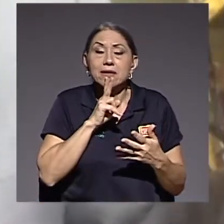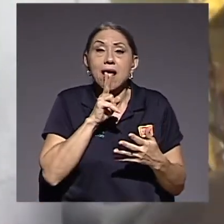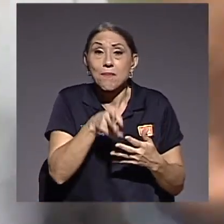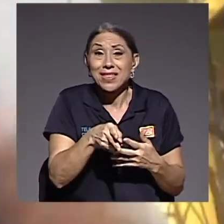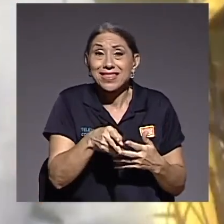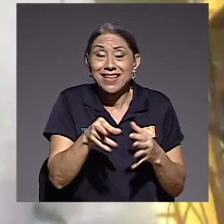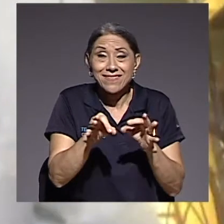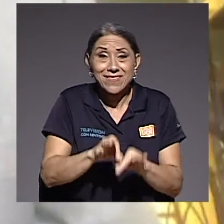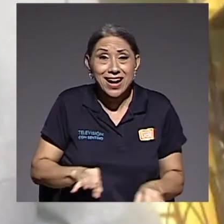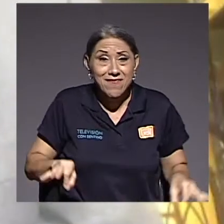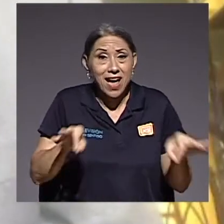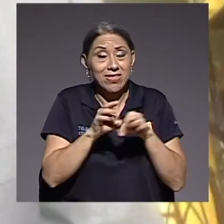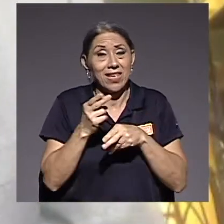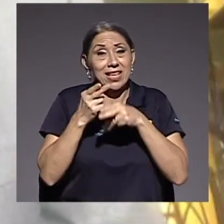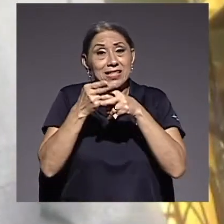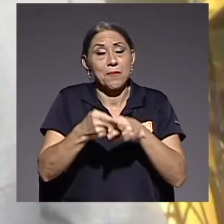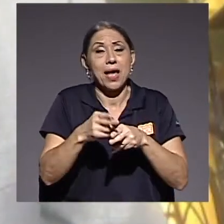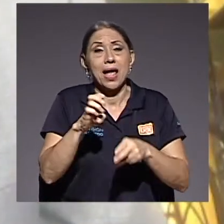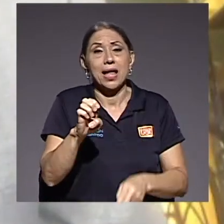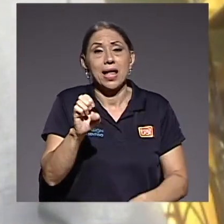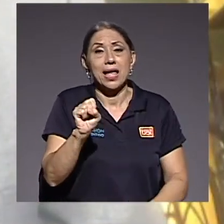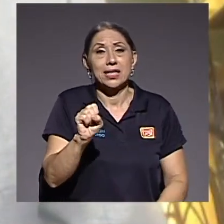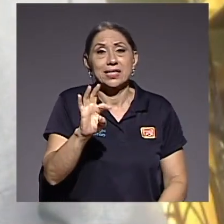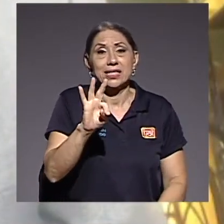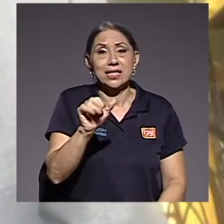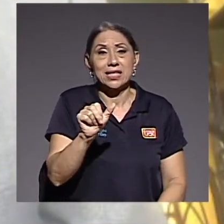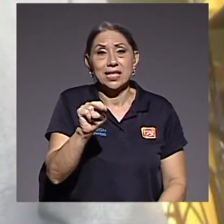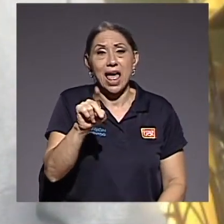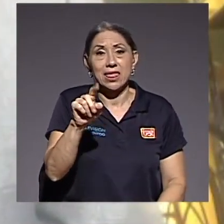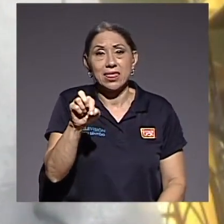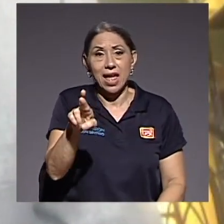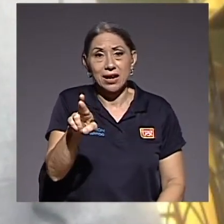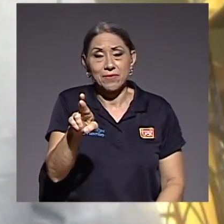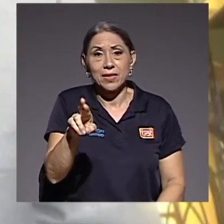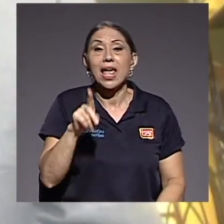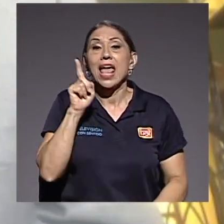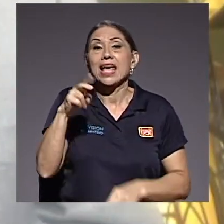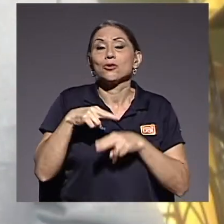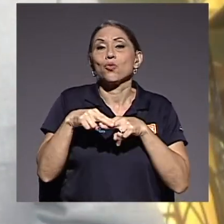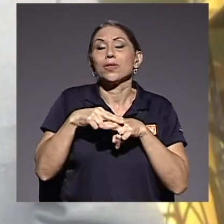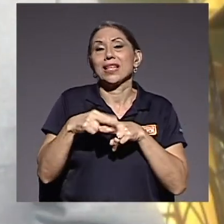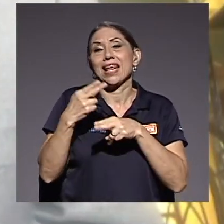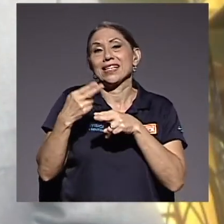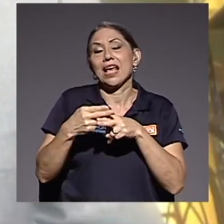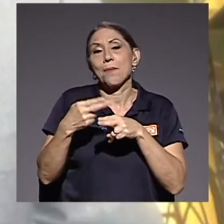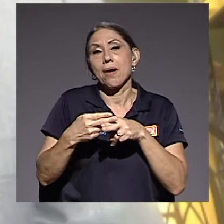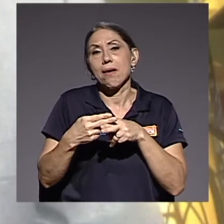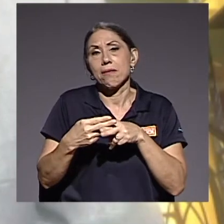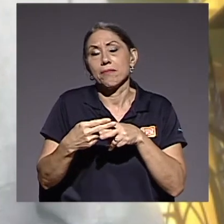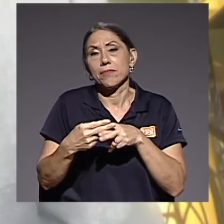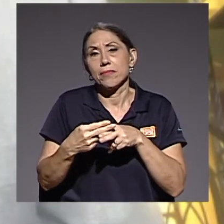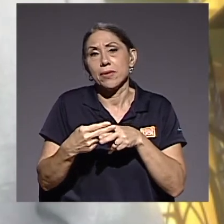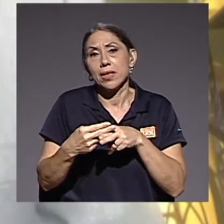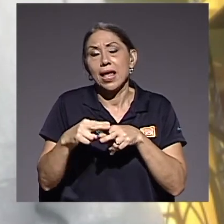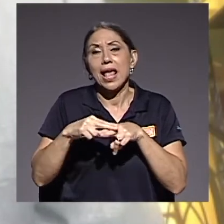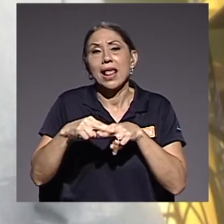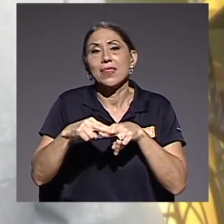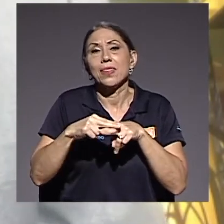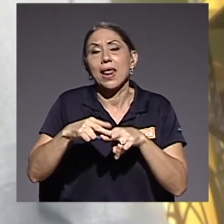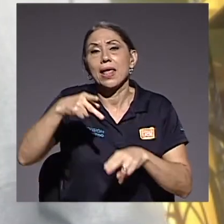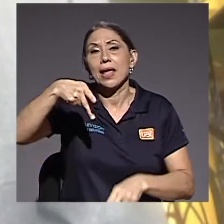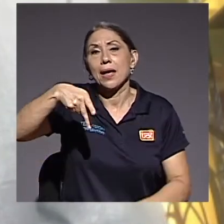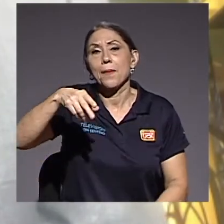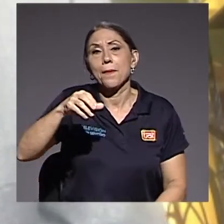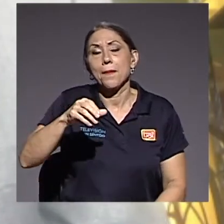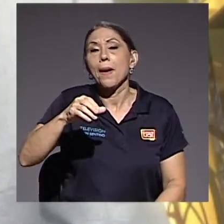llaman ustedes estándar es el del tren Shinkansen, que es lo que llamamos el tren Pala, que va